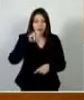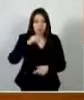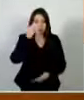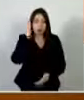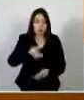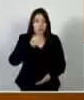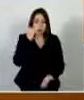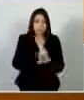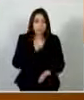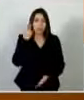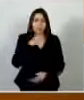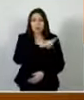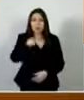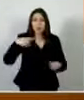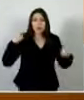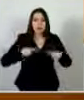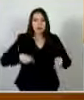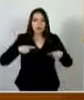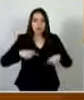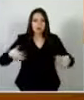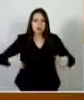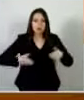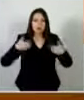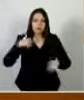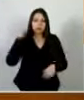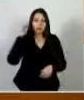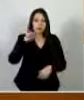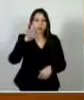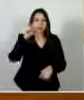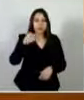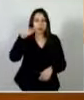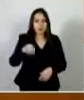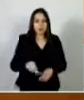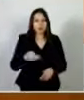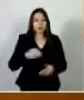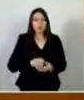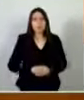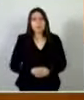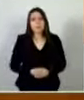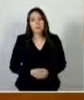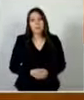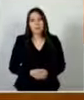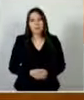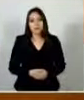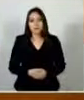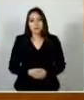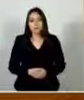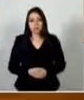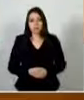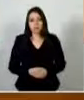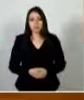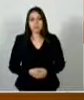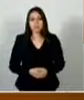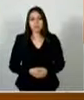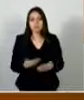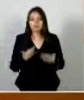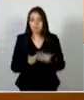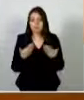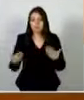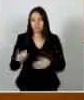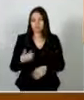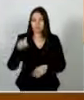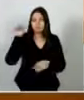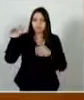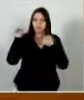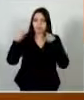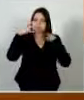seguro que la ciudadanía se los habrá de echar abajo. Convoco y hago un llamado respetuoso, pero